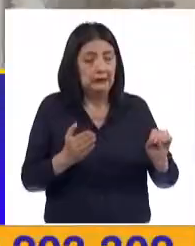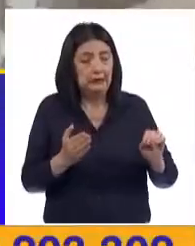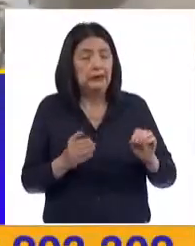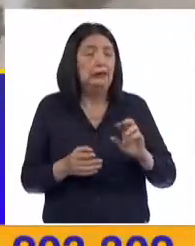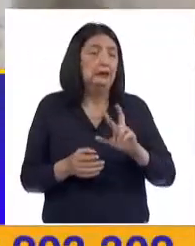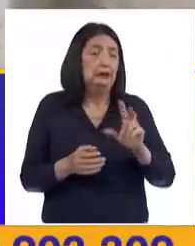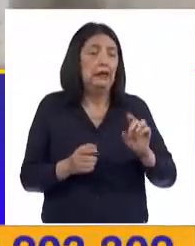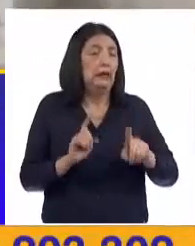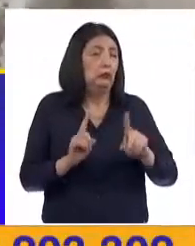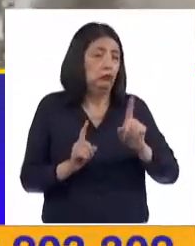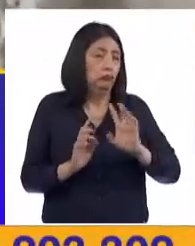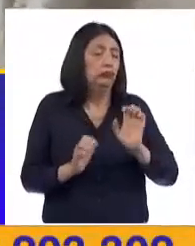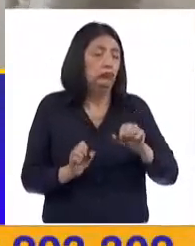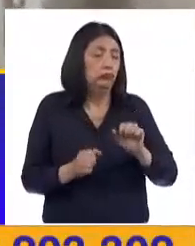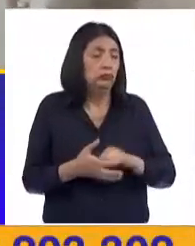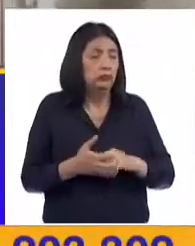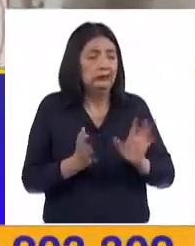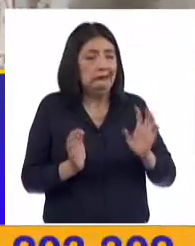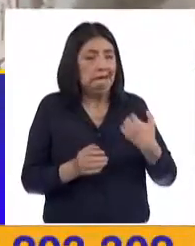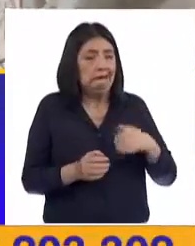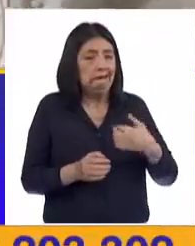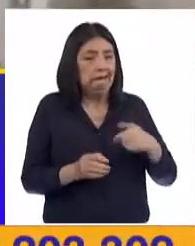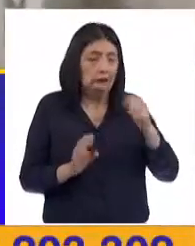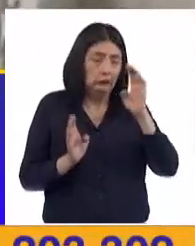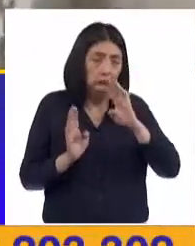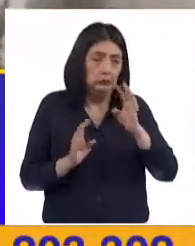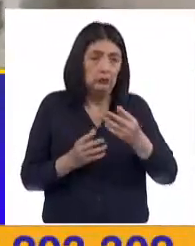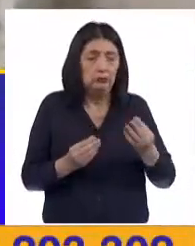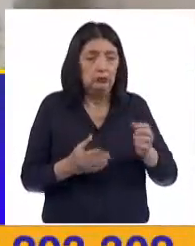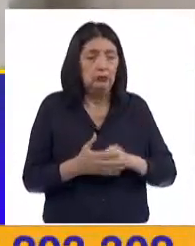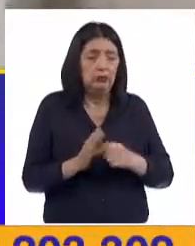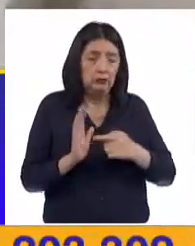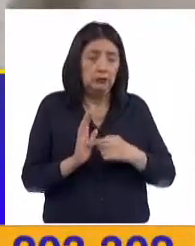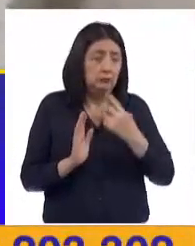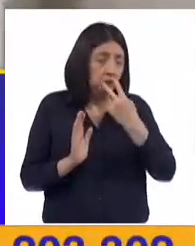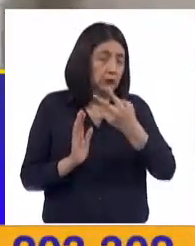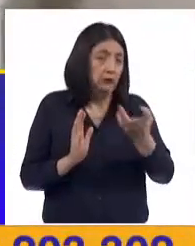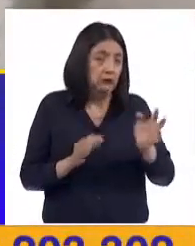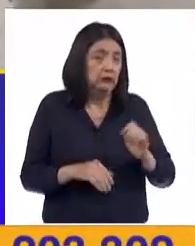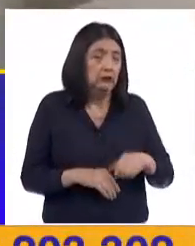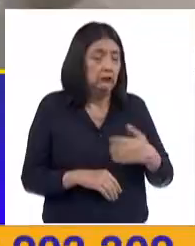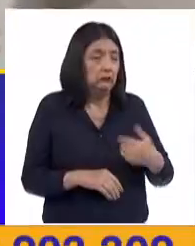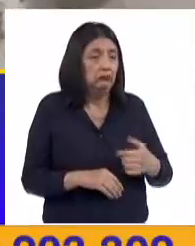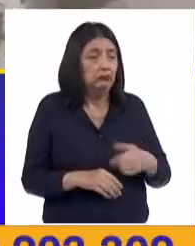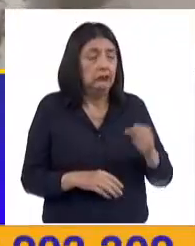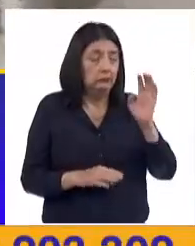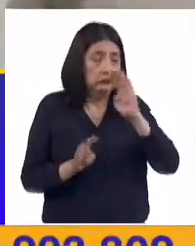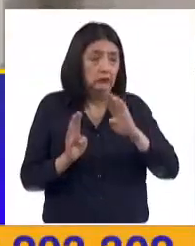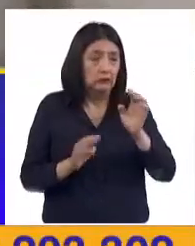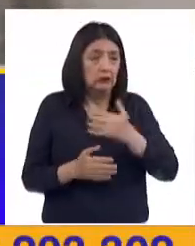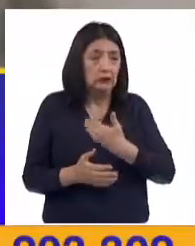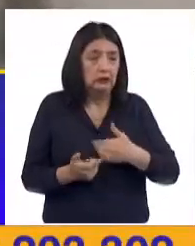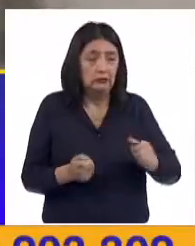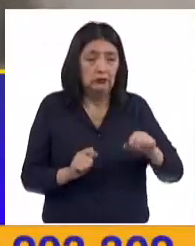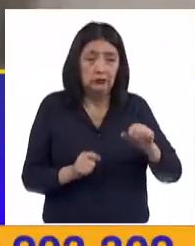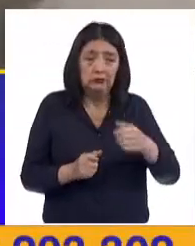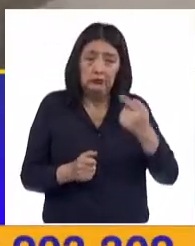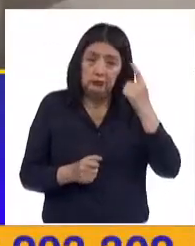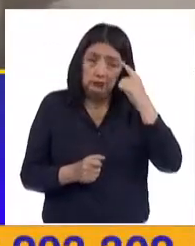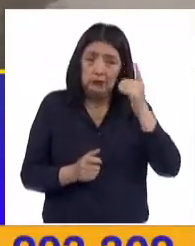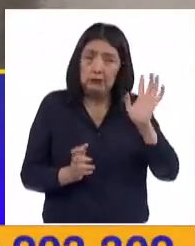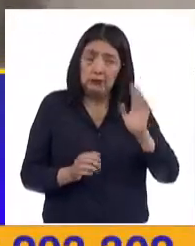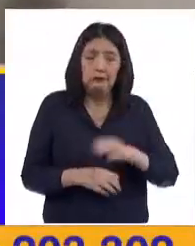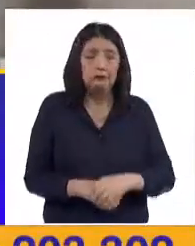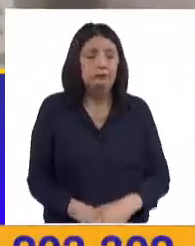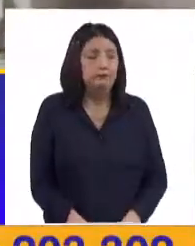algunos, ¿no? Entonces, eso nos preocupa bastante y se refleja, lógicamente, en una preocupación bastante que el gobierno debe tomar en cuenta esa